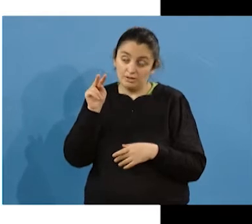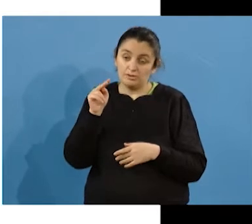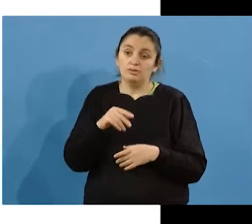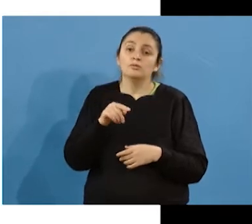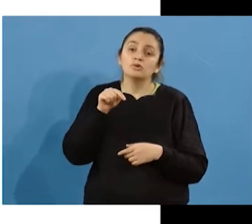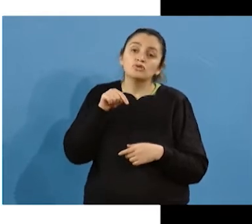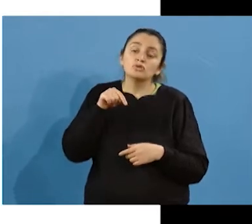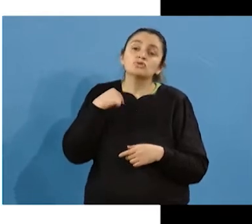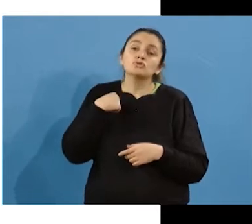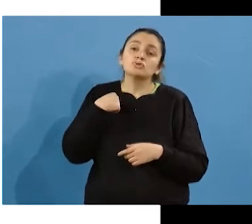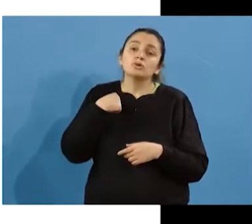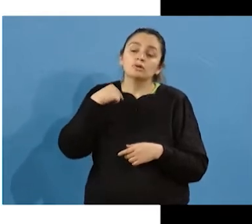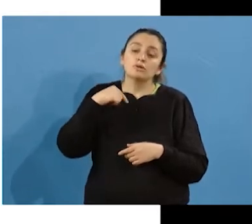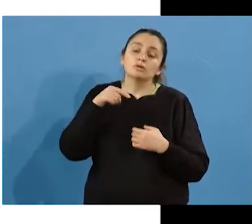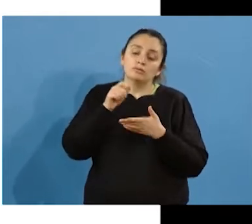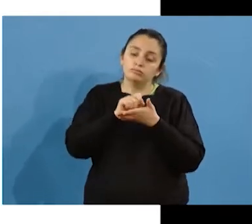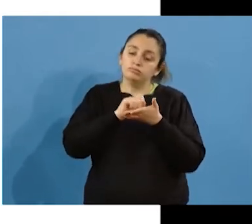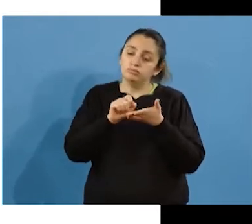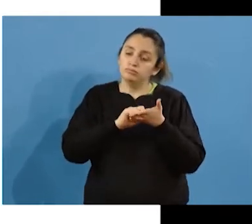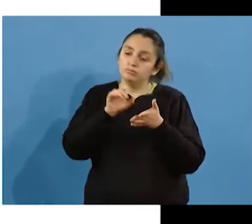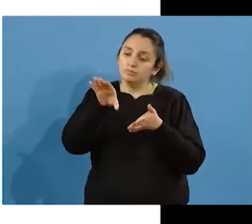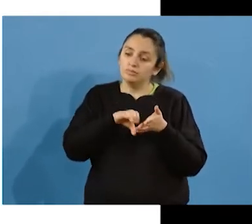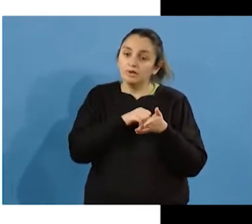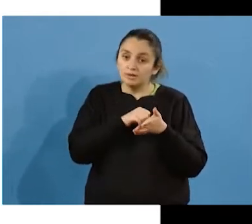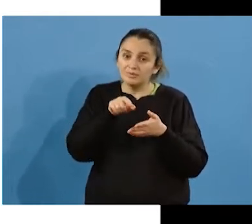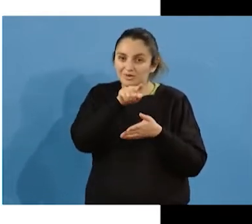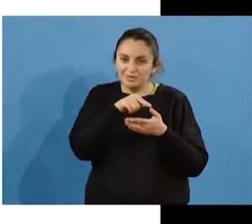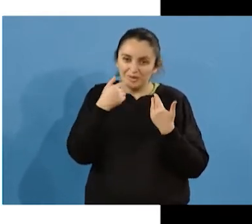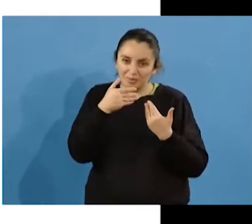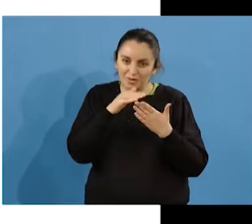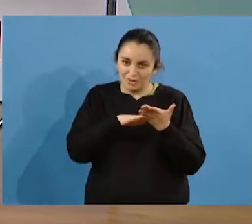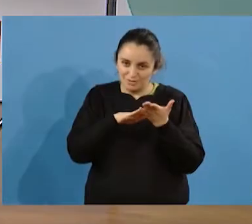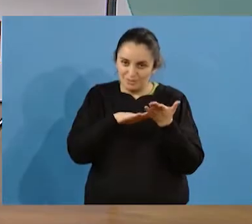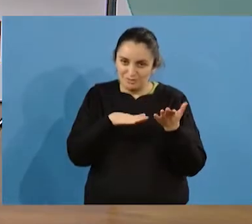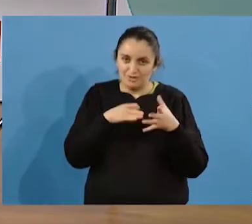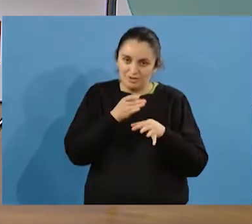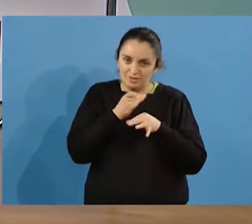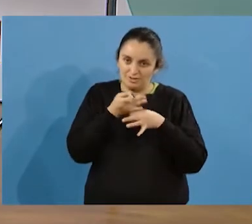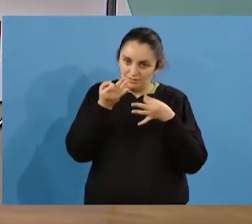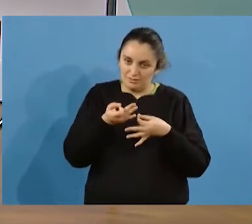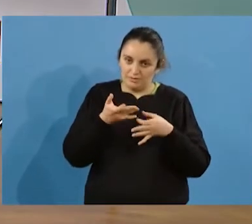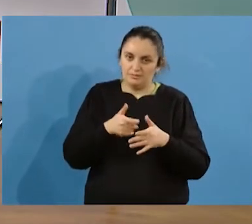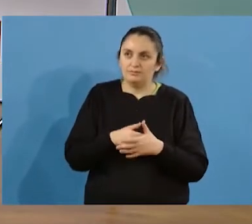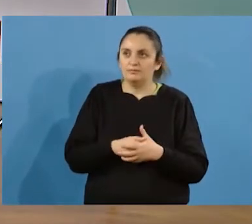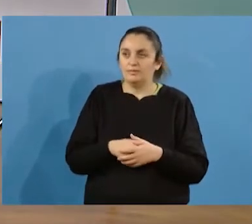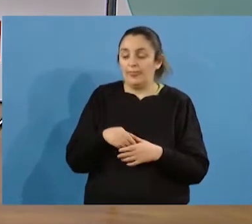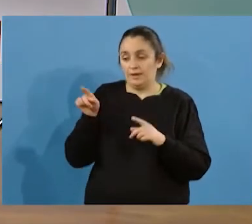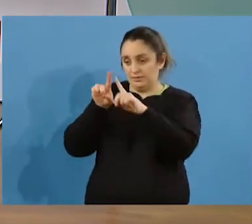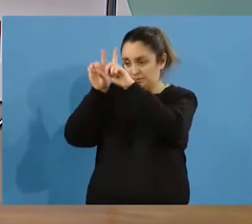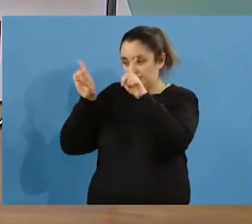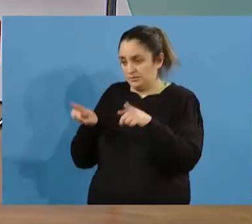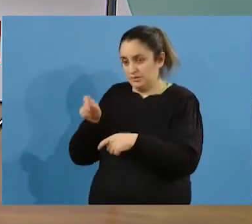traído unos ejercicios para que la podamos aplicar en ocasiones vamos al pizarrón